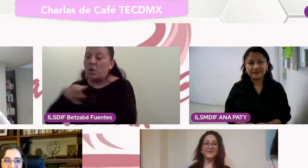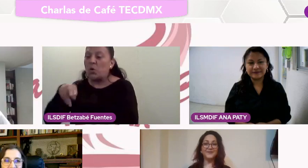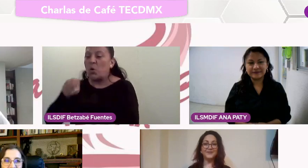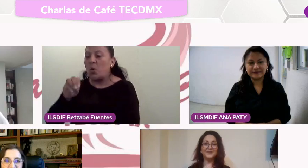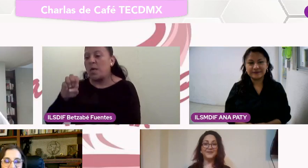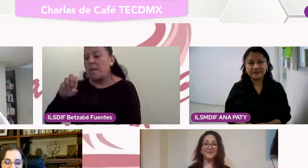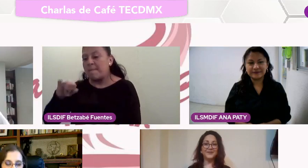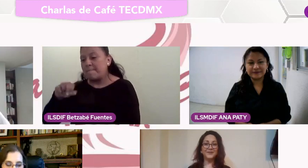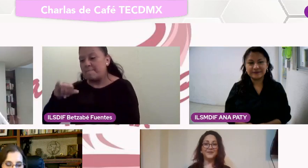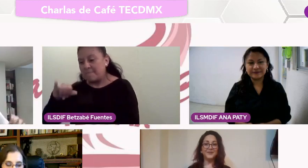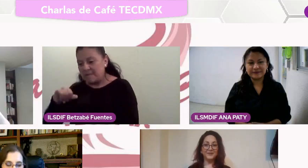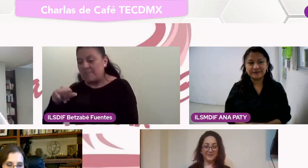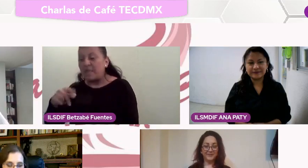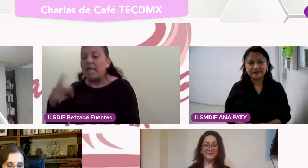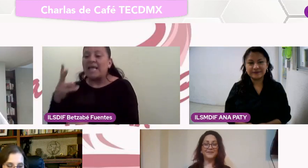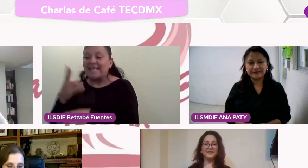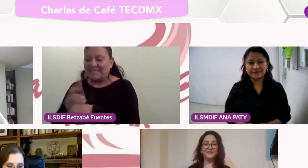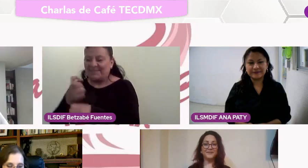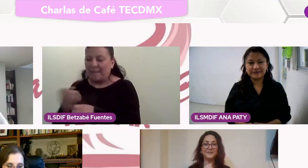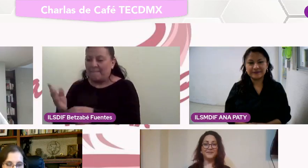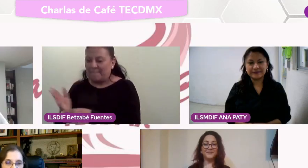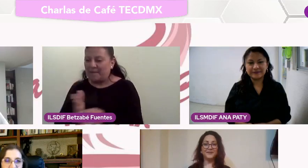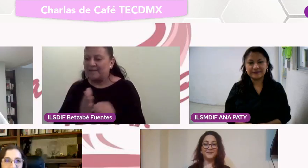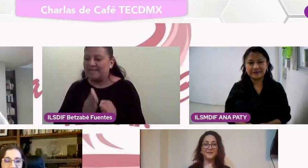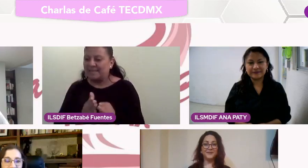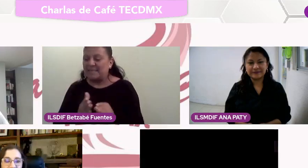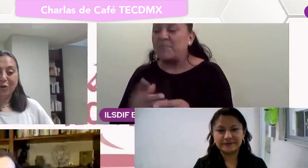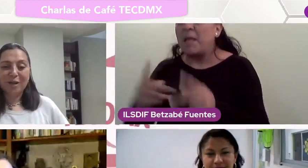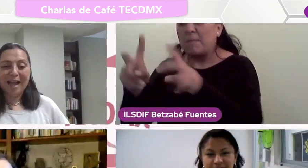y psicoterapeuta sexual. Se ha dedicado a la